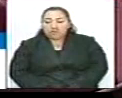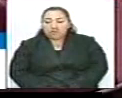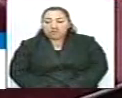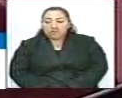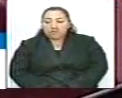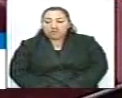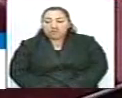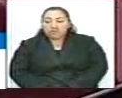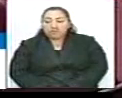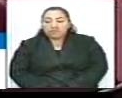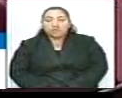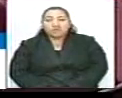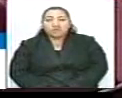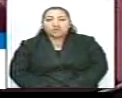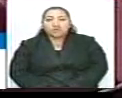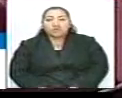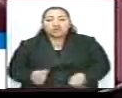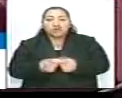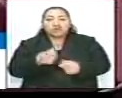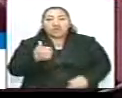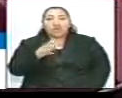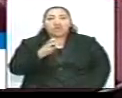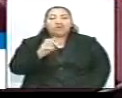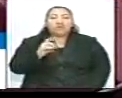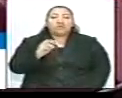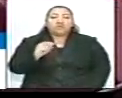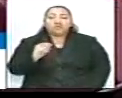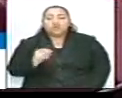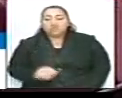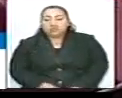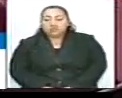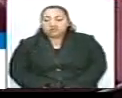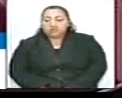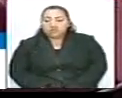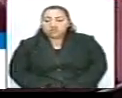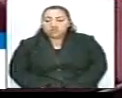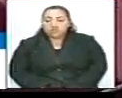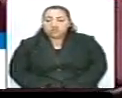Tenemos al pedido de la palabra del congresista Víctor Álvarez.